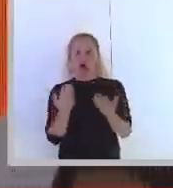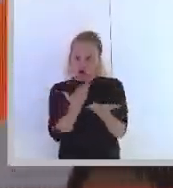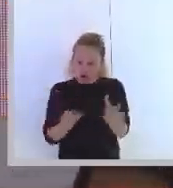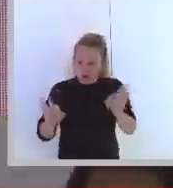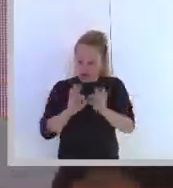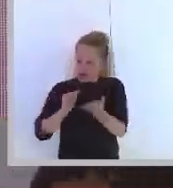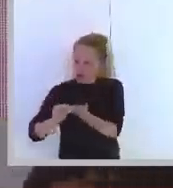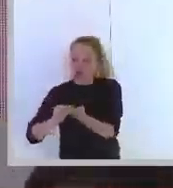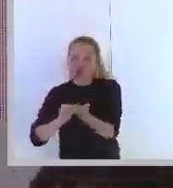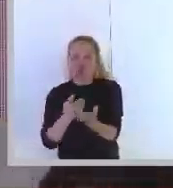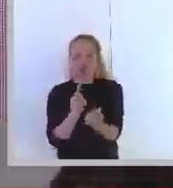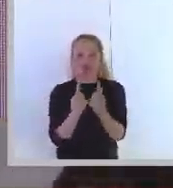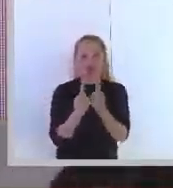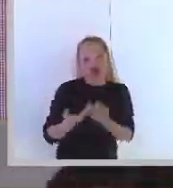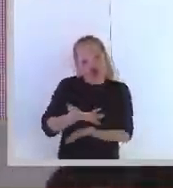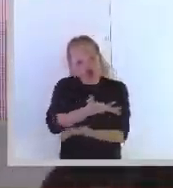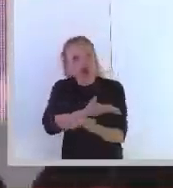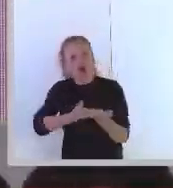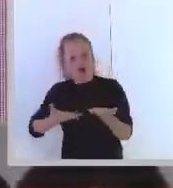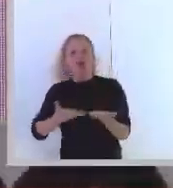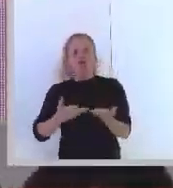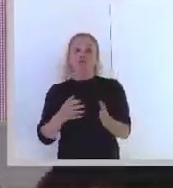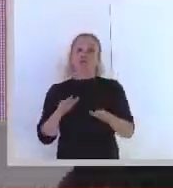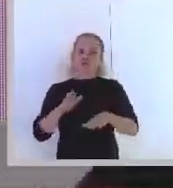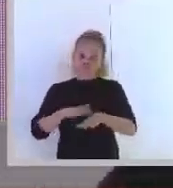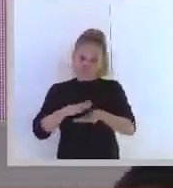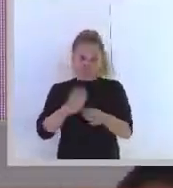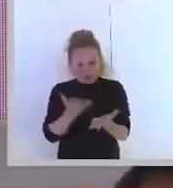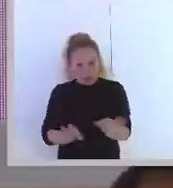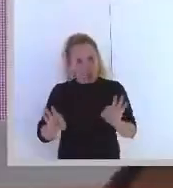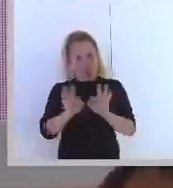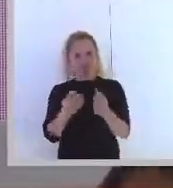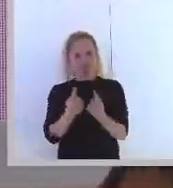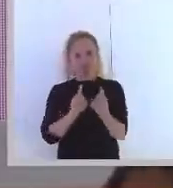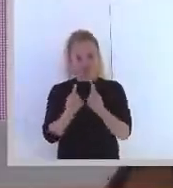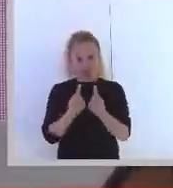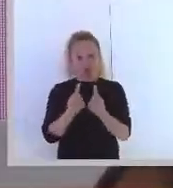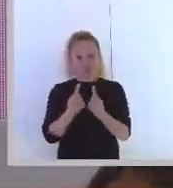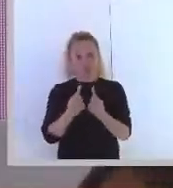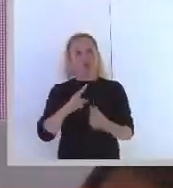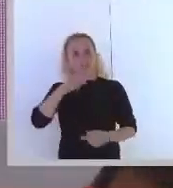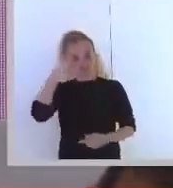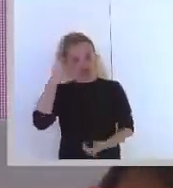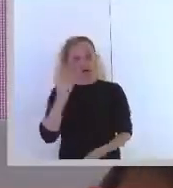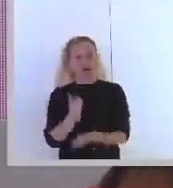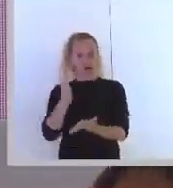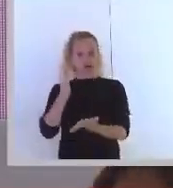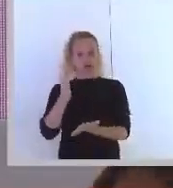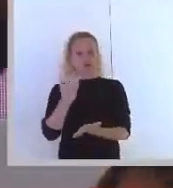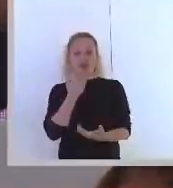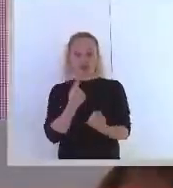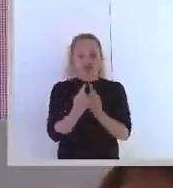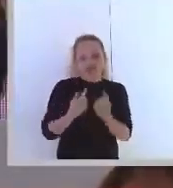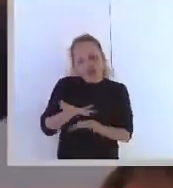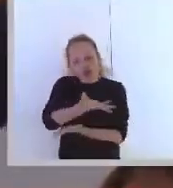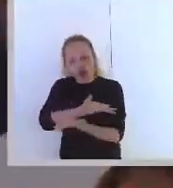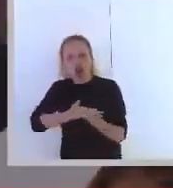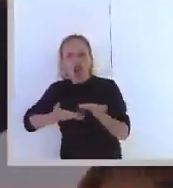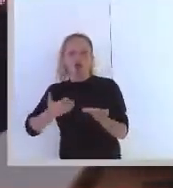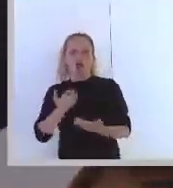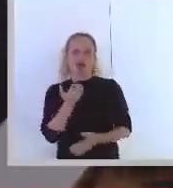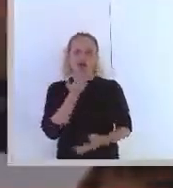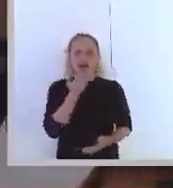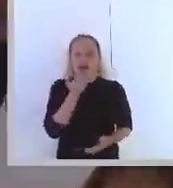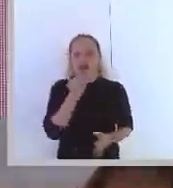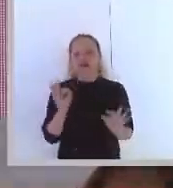diálogo. Es cierto que el diálogo supone un desafío, porque el diálogo no puede ser